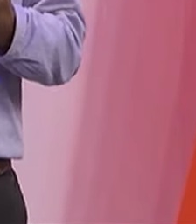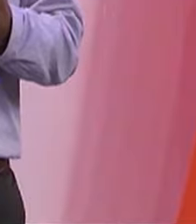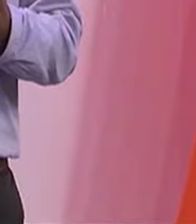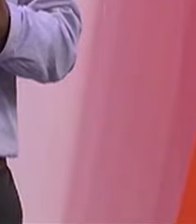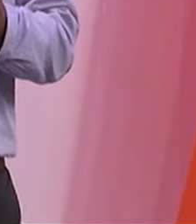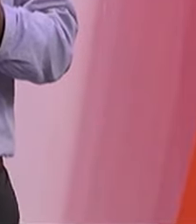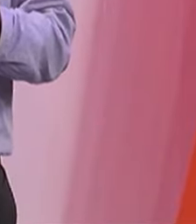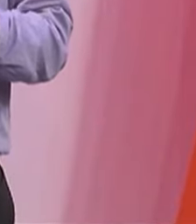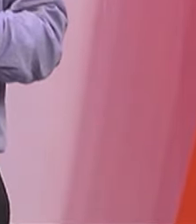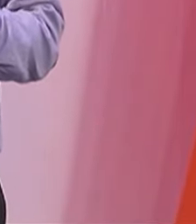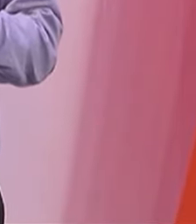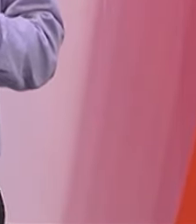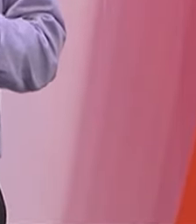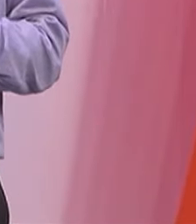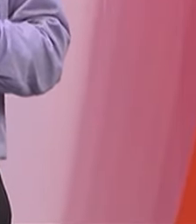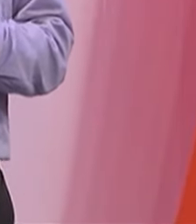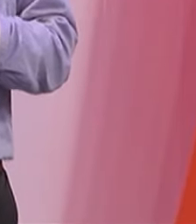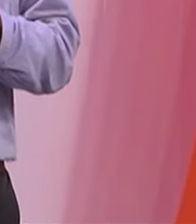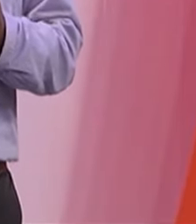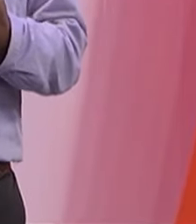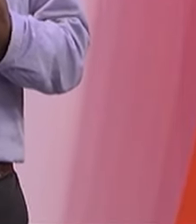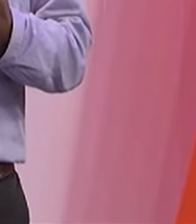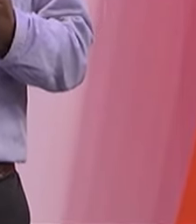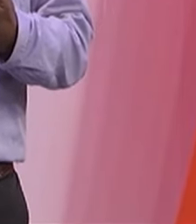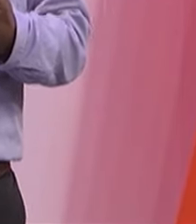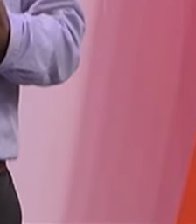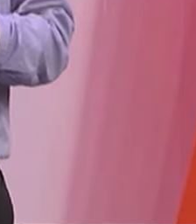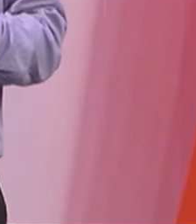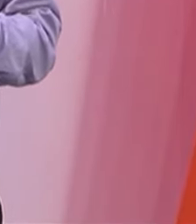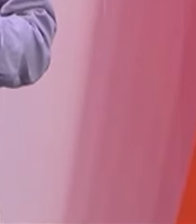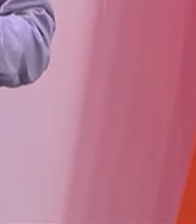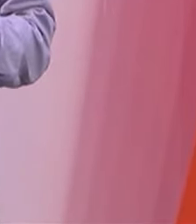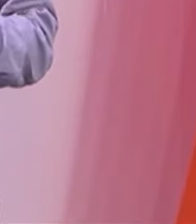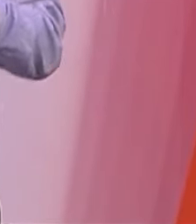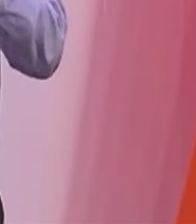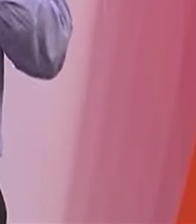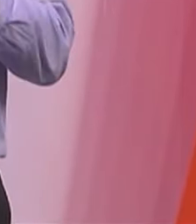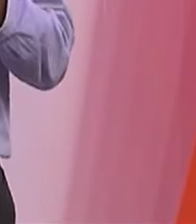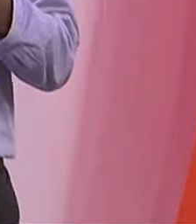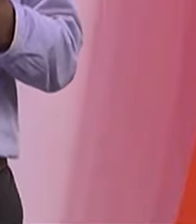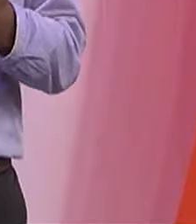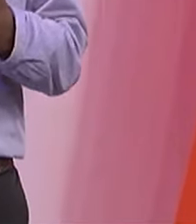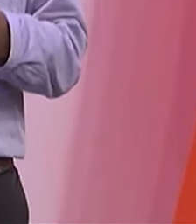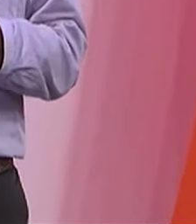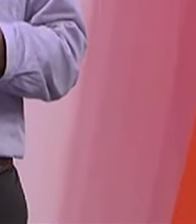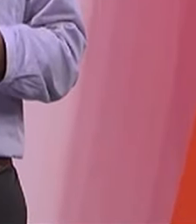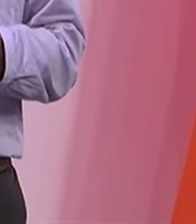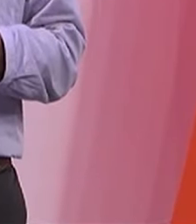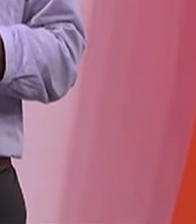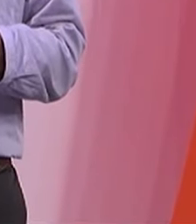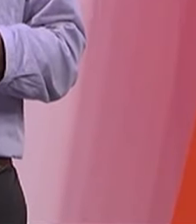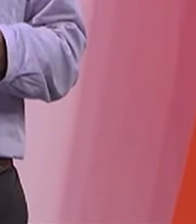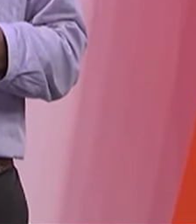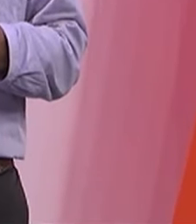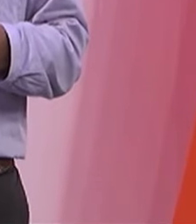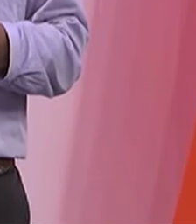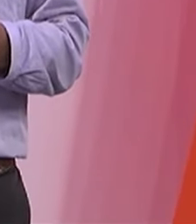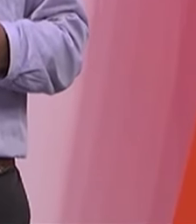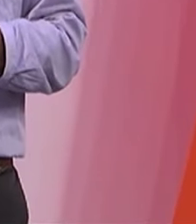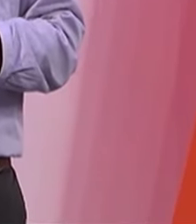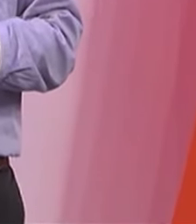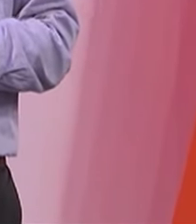mano, si pueden, por lo siguiente. Cuando nosotros escribimos, nuestro cerebro va agarrando muchísimo mejor o